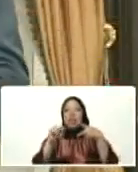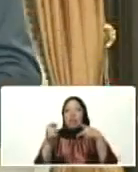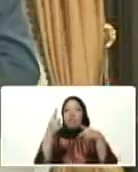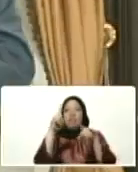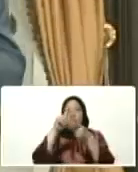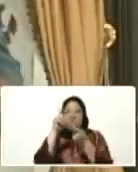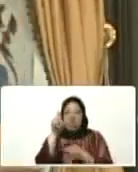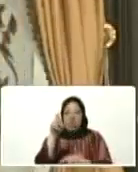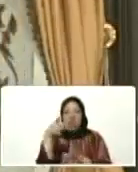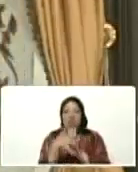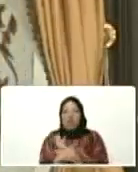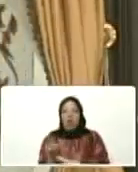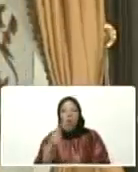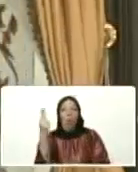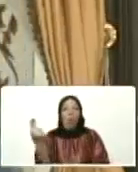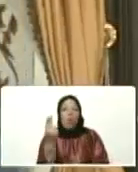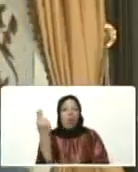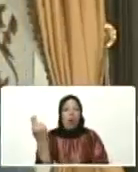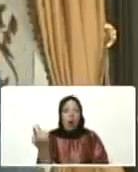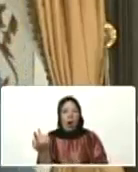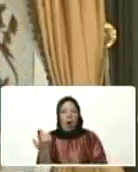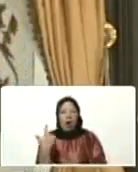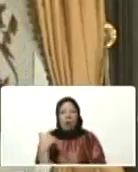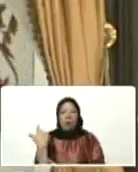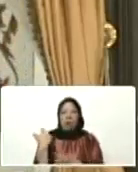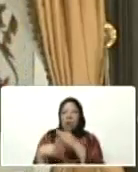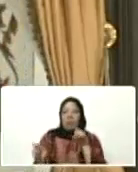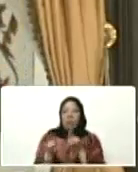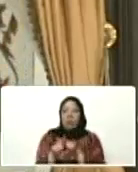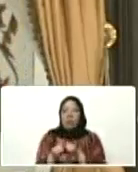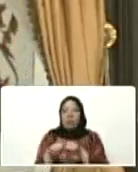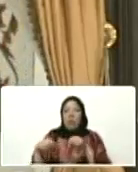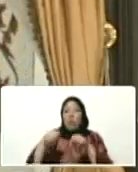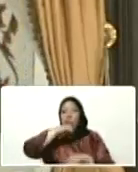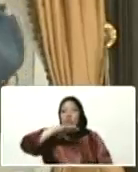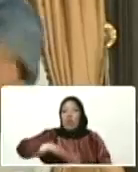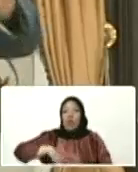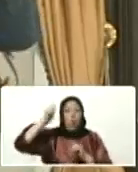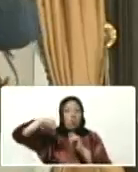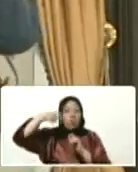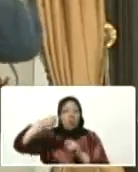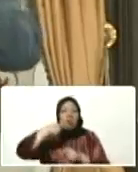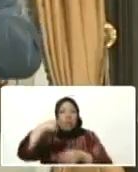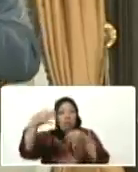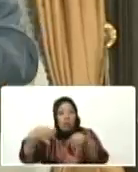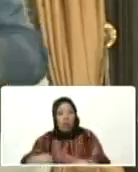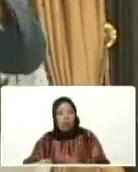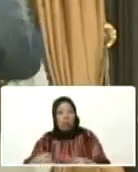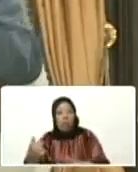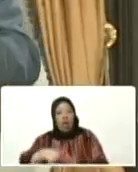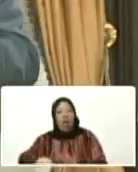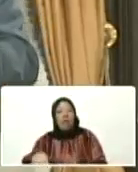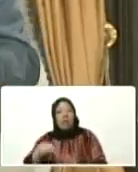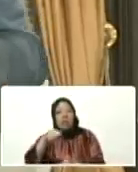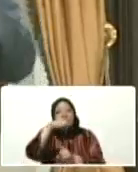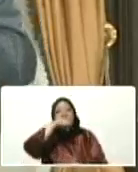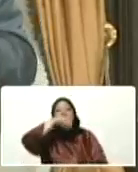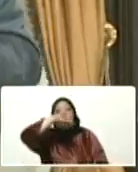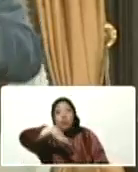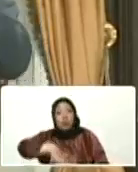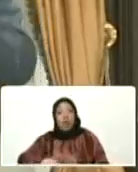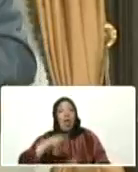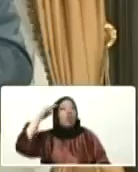exitosa, única, que superara cualquier ficción, pero que viniera de la realidad, que vengan a filmar la historia